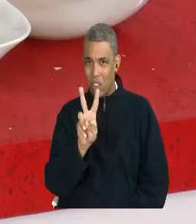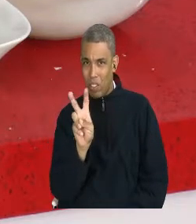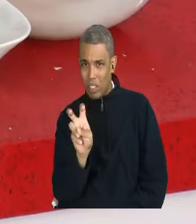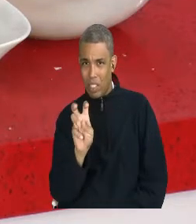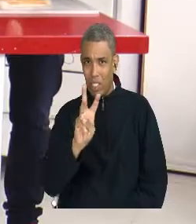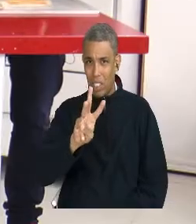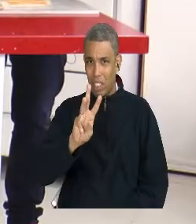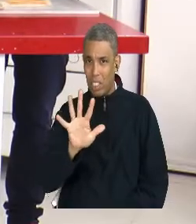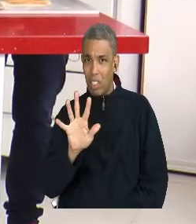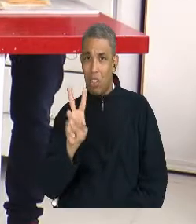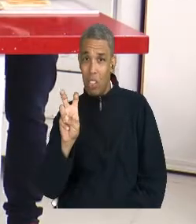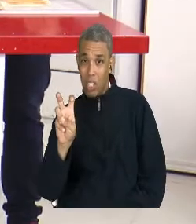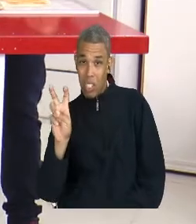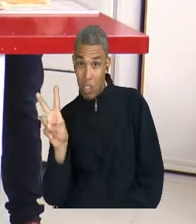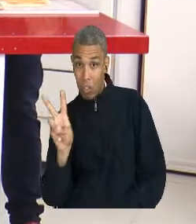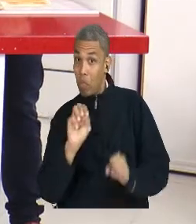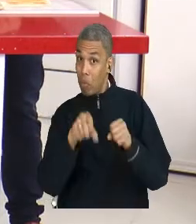318-527-3572,